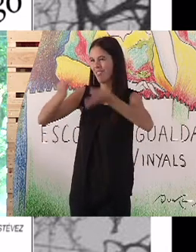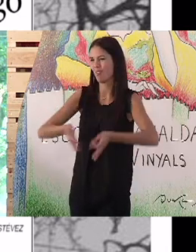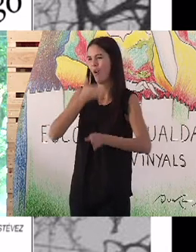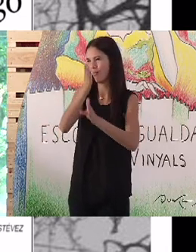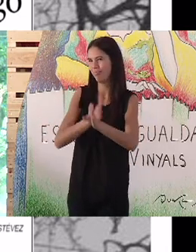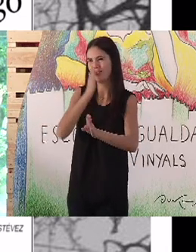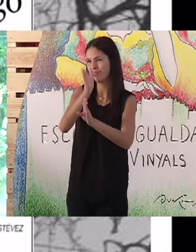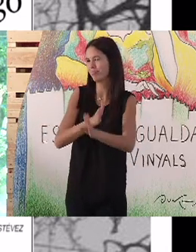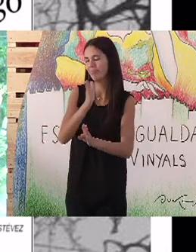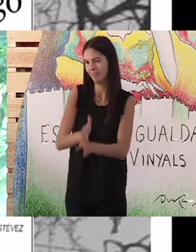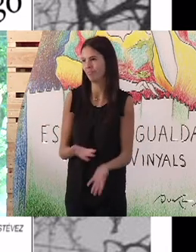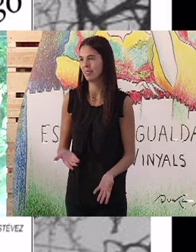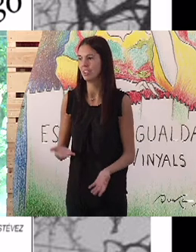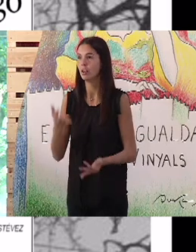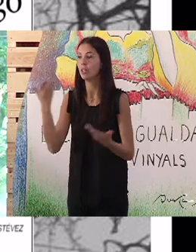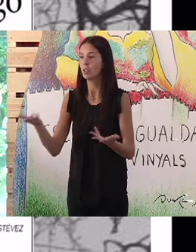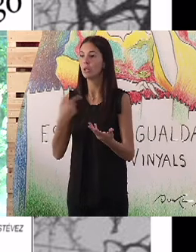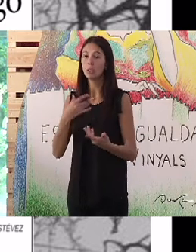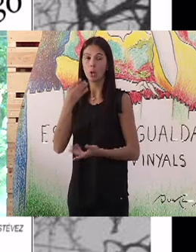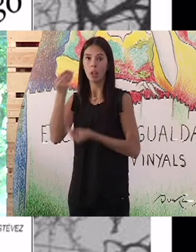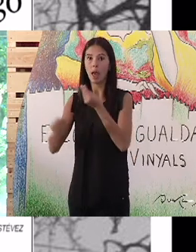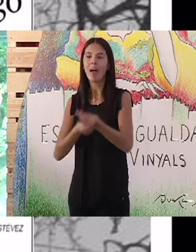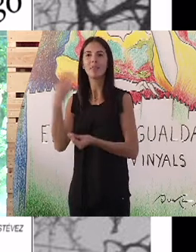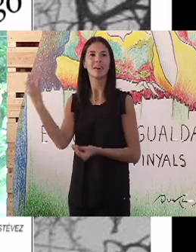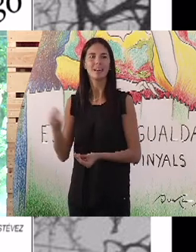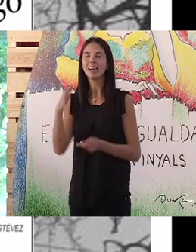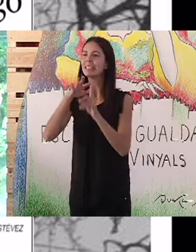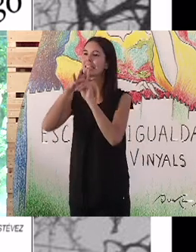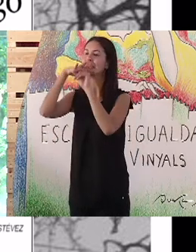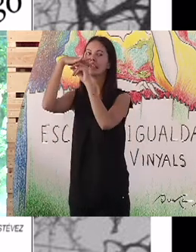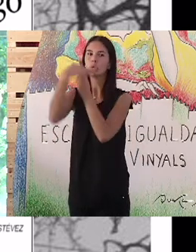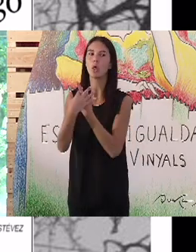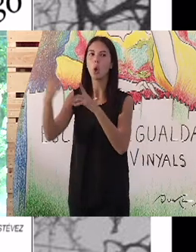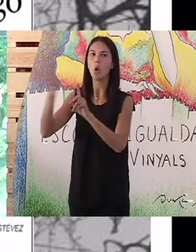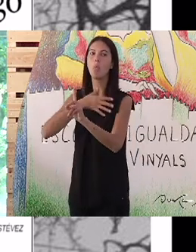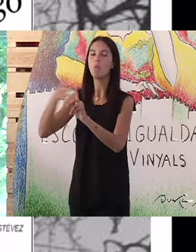e patróns que afianzan e lexitiman que esta situación de violencia